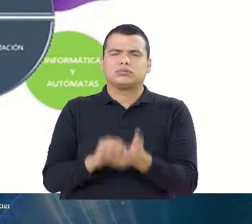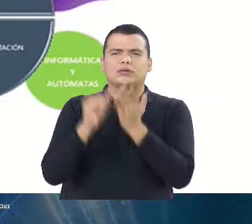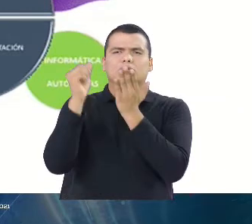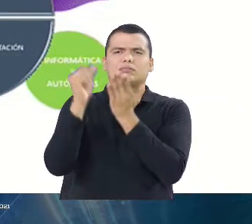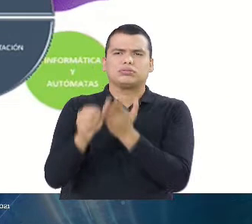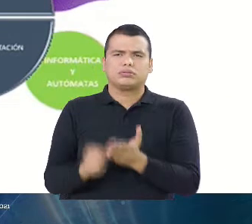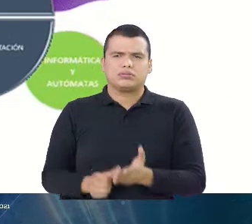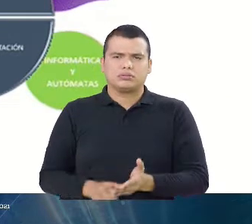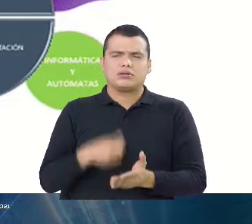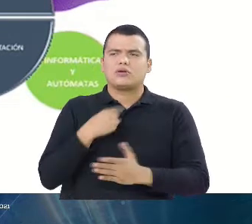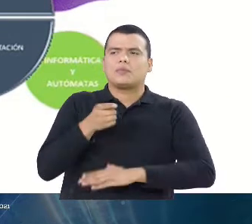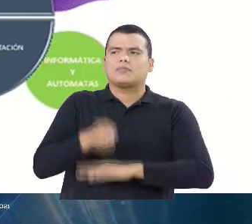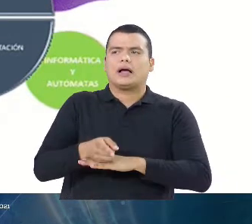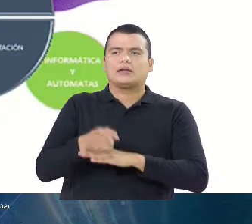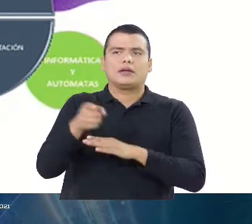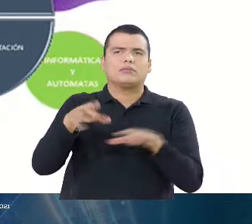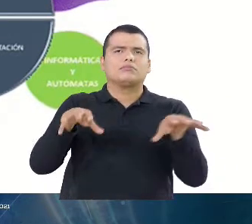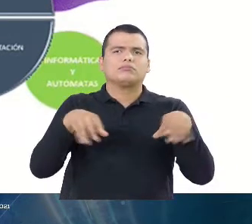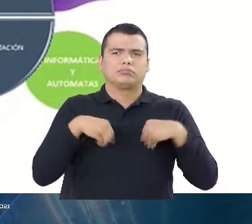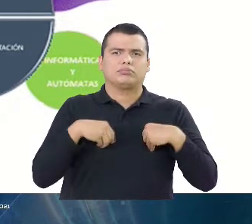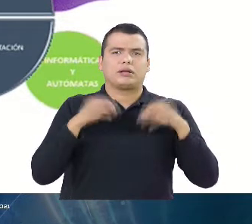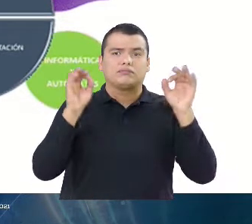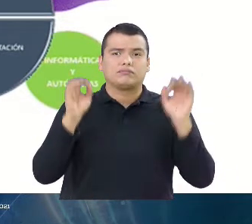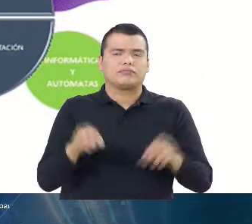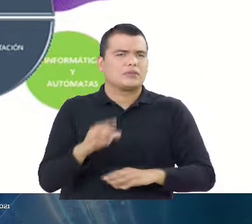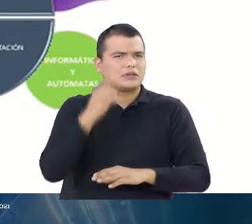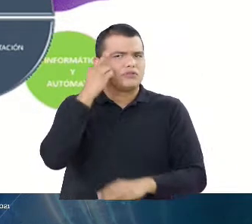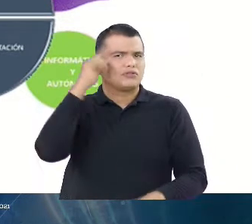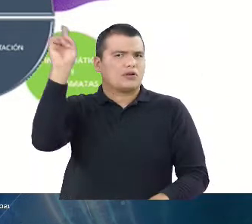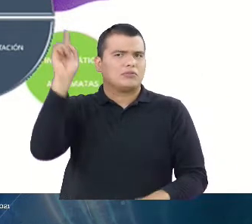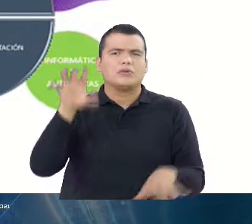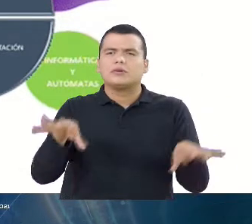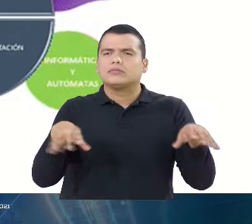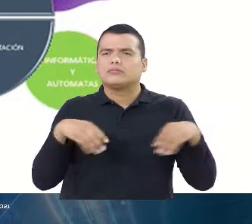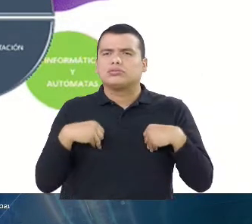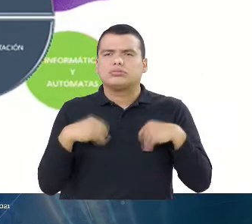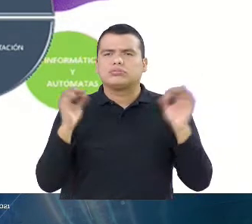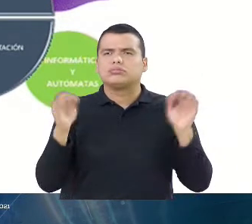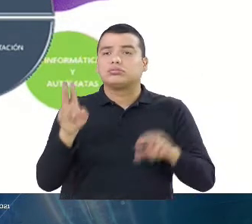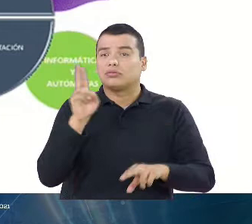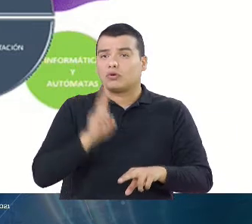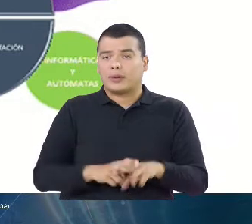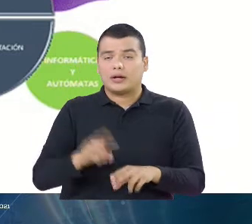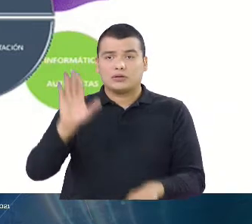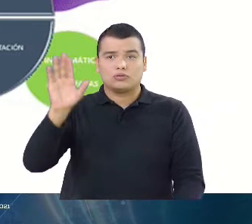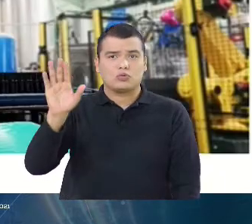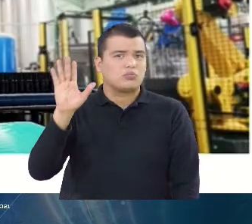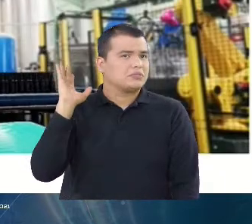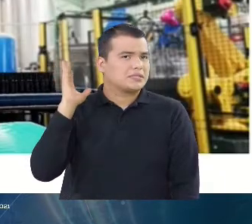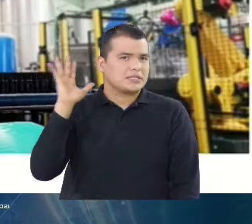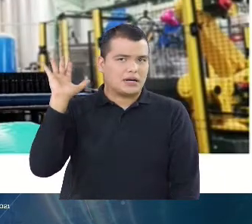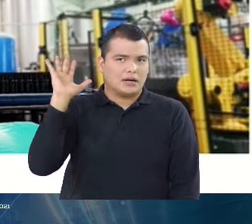él hace lo que uno le diga. Él solo hace lo que uno le diga, nada más.